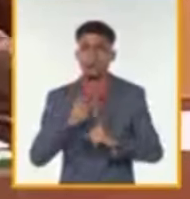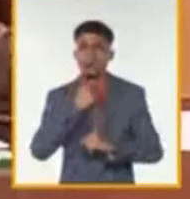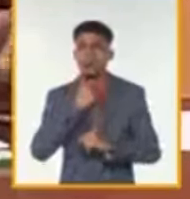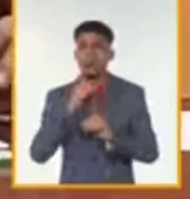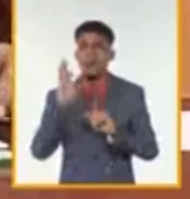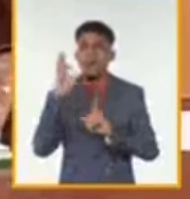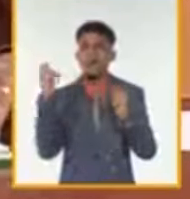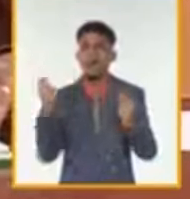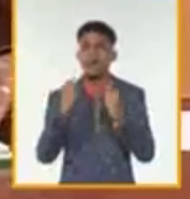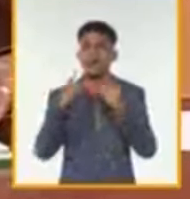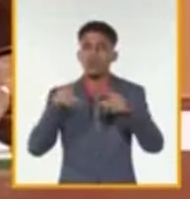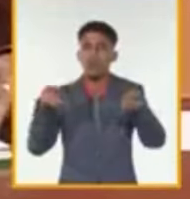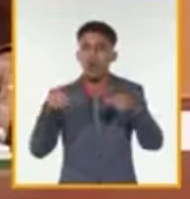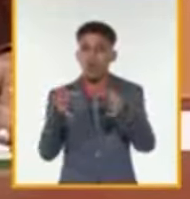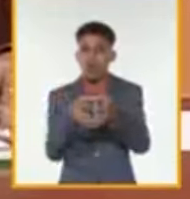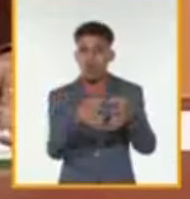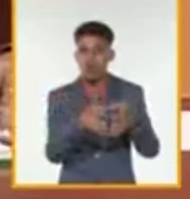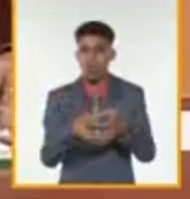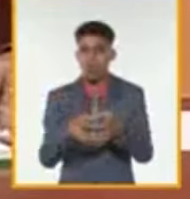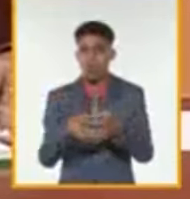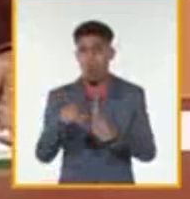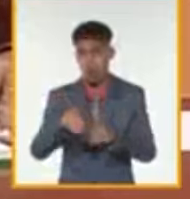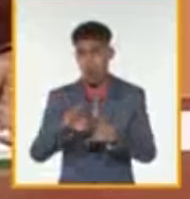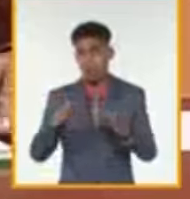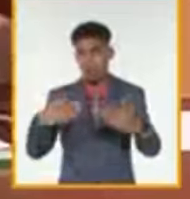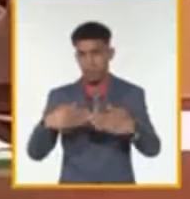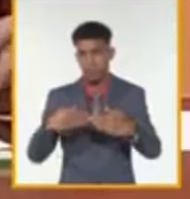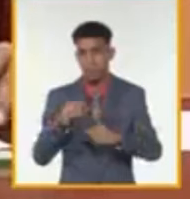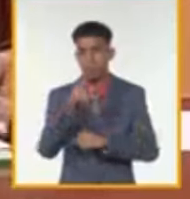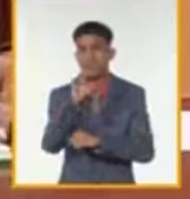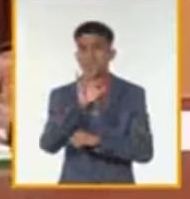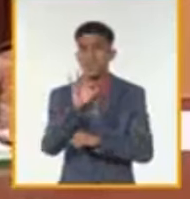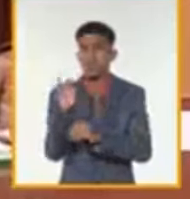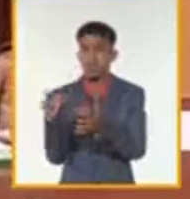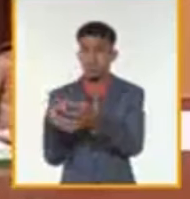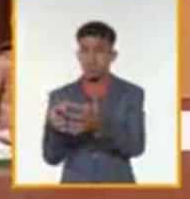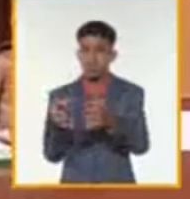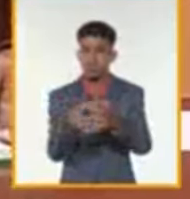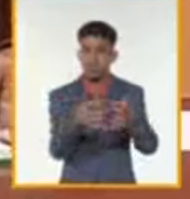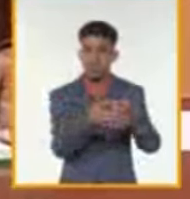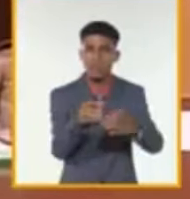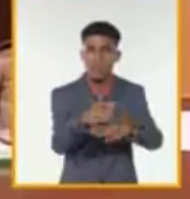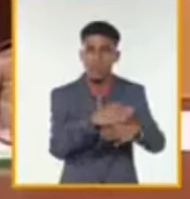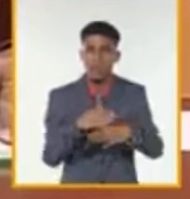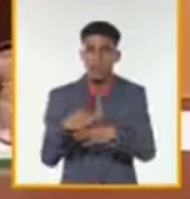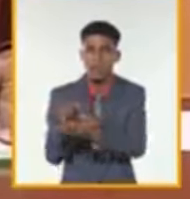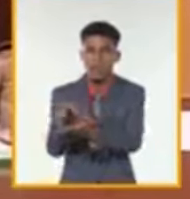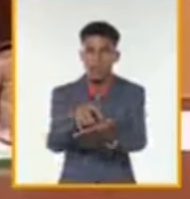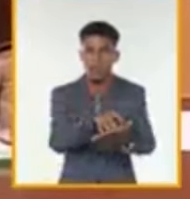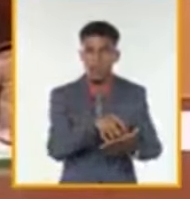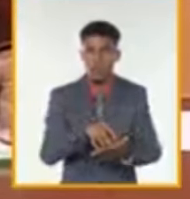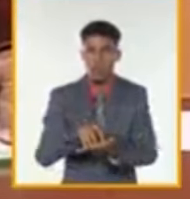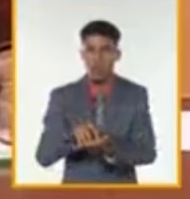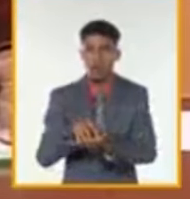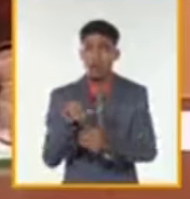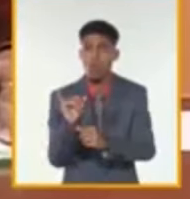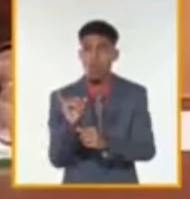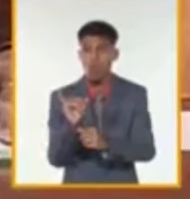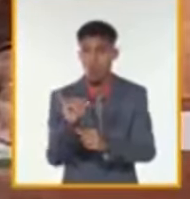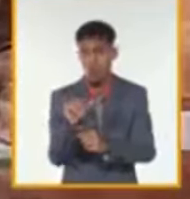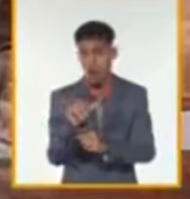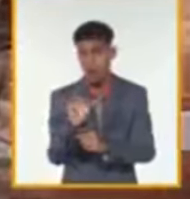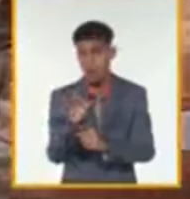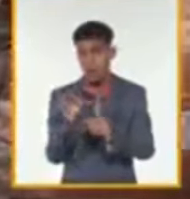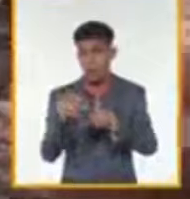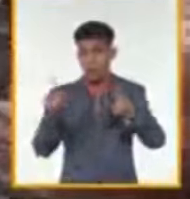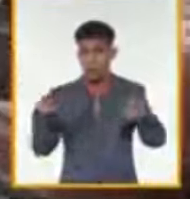Clara canta que se está desarrollando en este minuto hoy es la clausura con más de 18 coros de diferentes lugares de del país incluyendo el coro Nacional de de Cuba